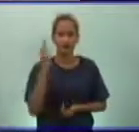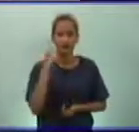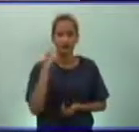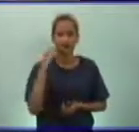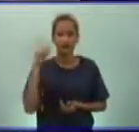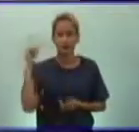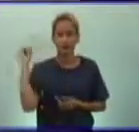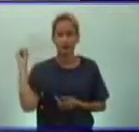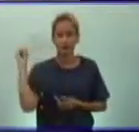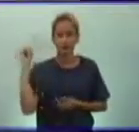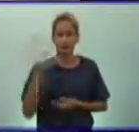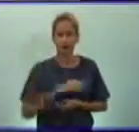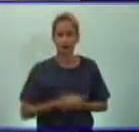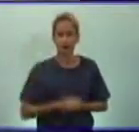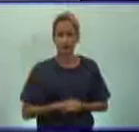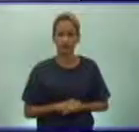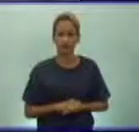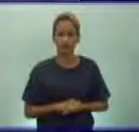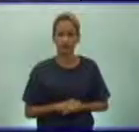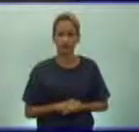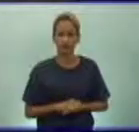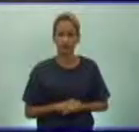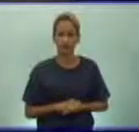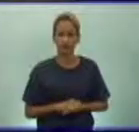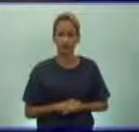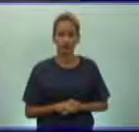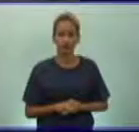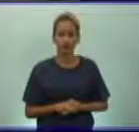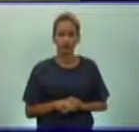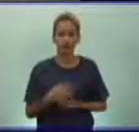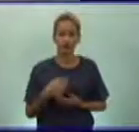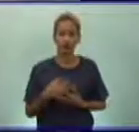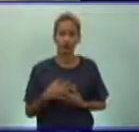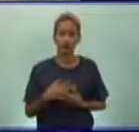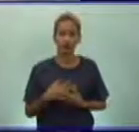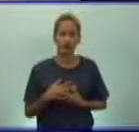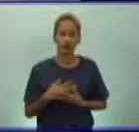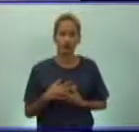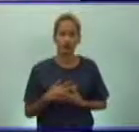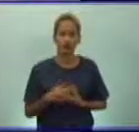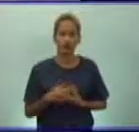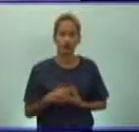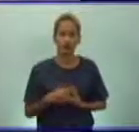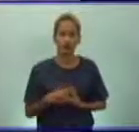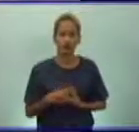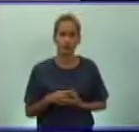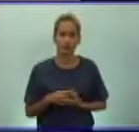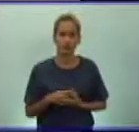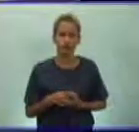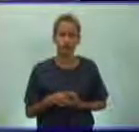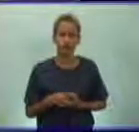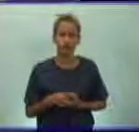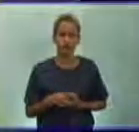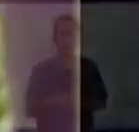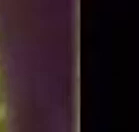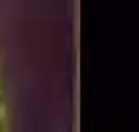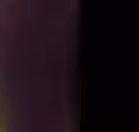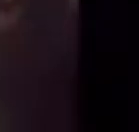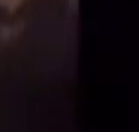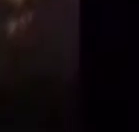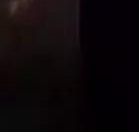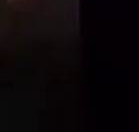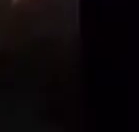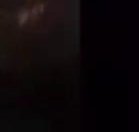Celia Sánchez vuelve a la sierra para habitar en ella la esperanza germinada y abundante de frutos. Recibe la mariposa como